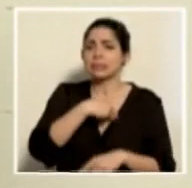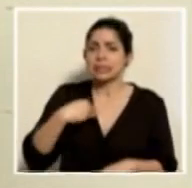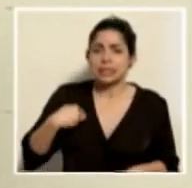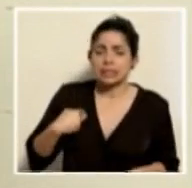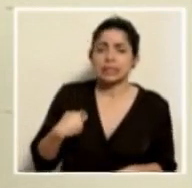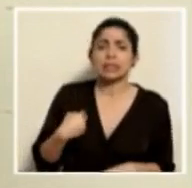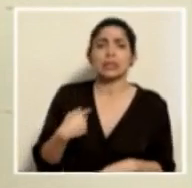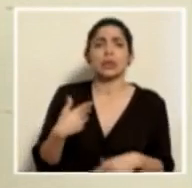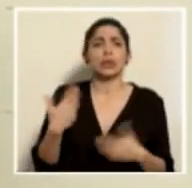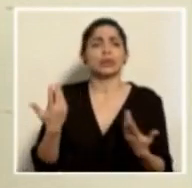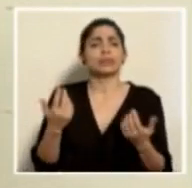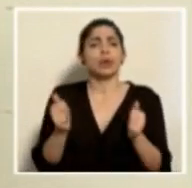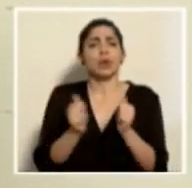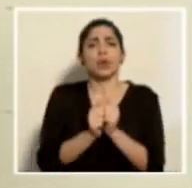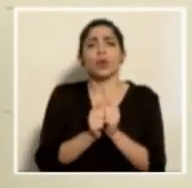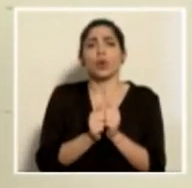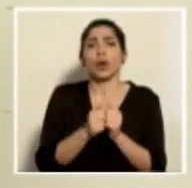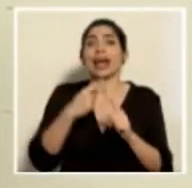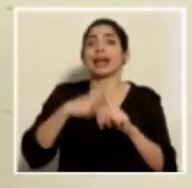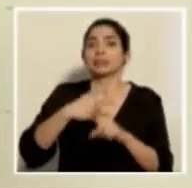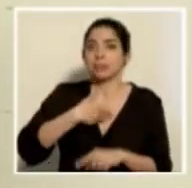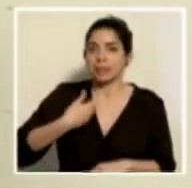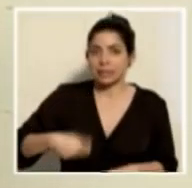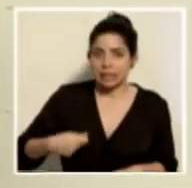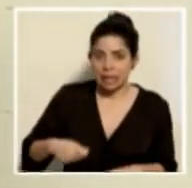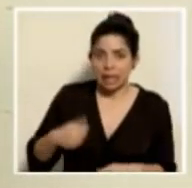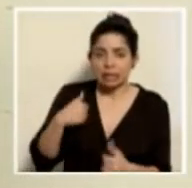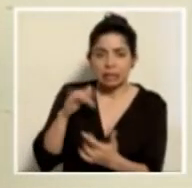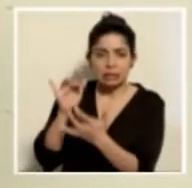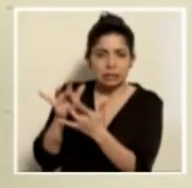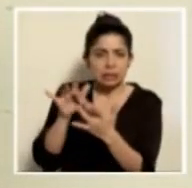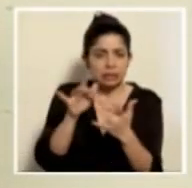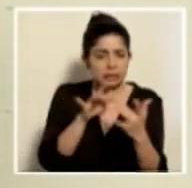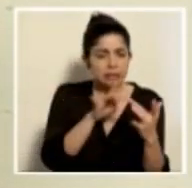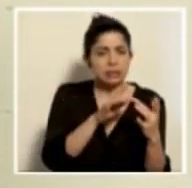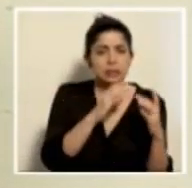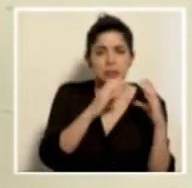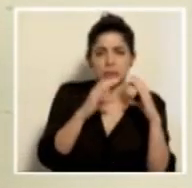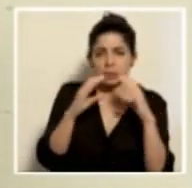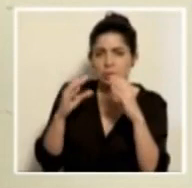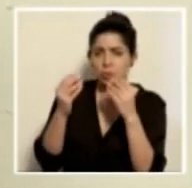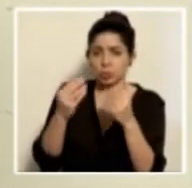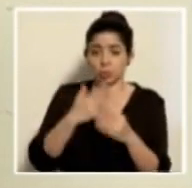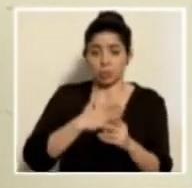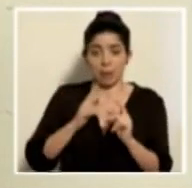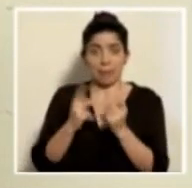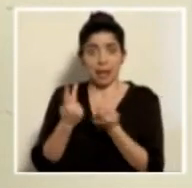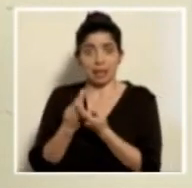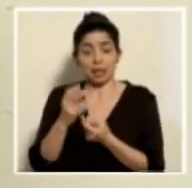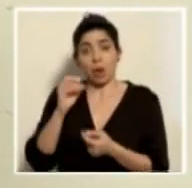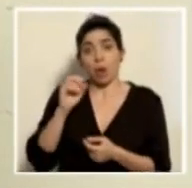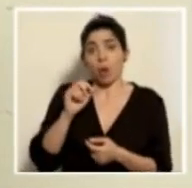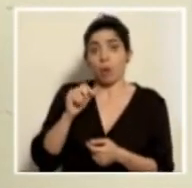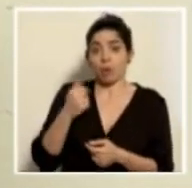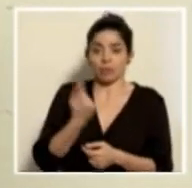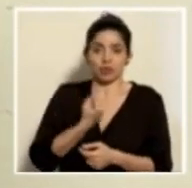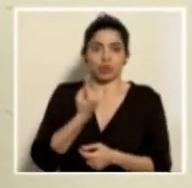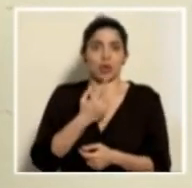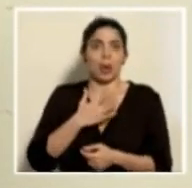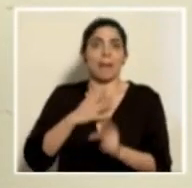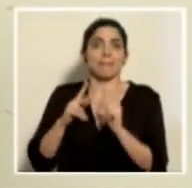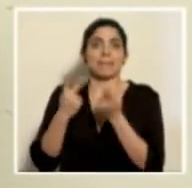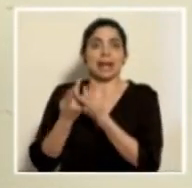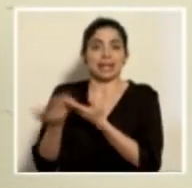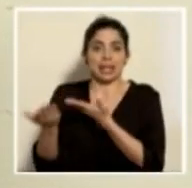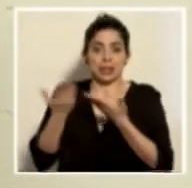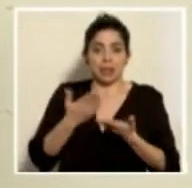exministros, con incluso expresidentes, no solo de mi partido o el partido que me trajo